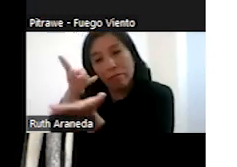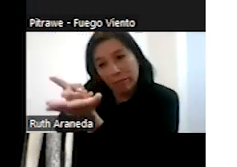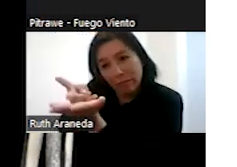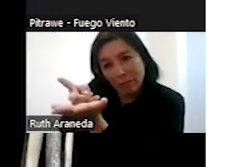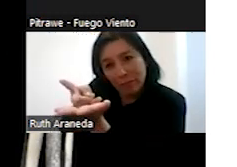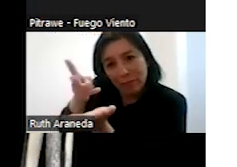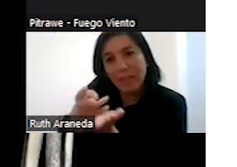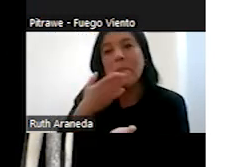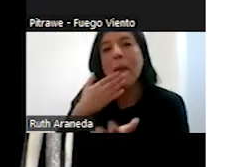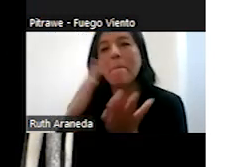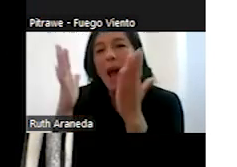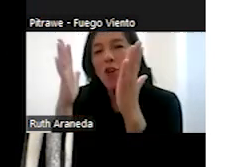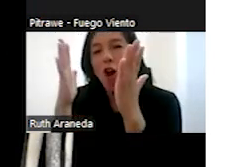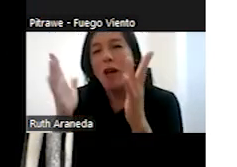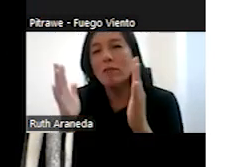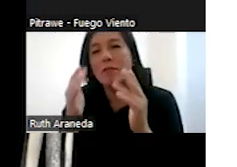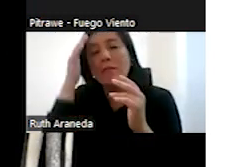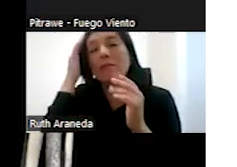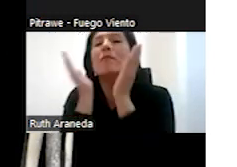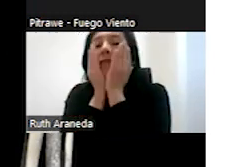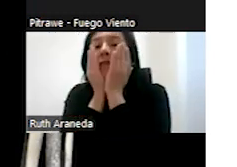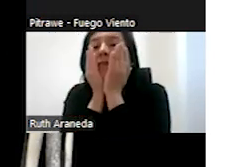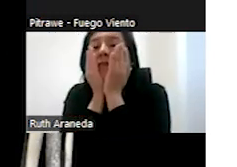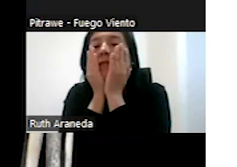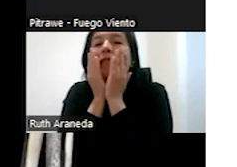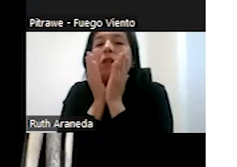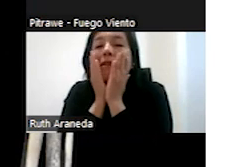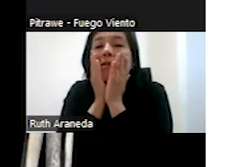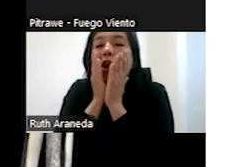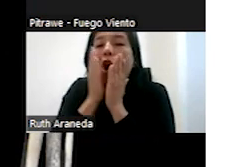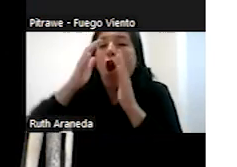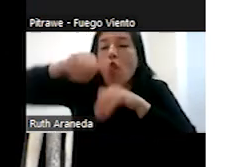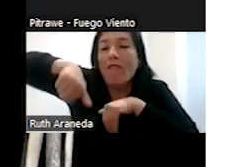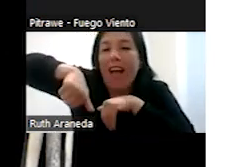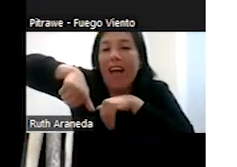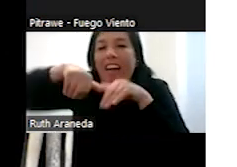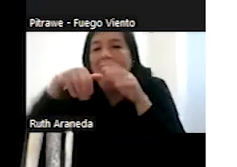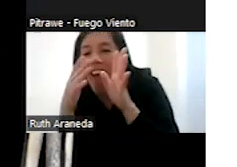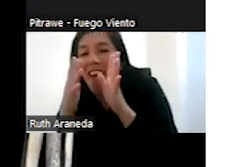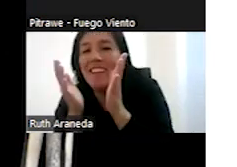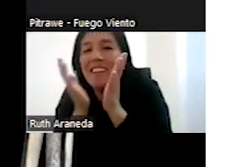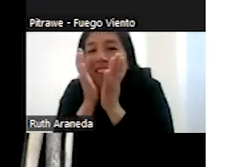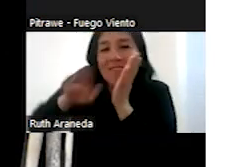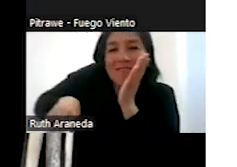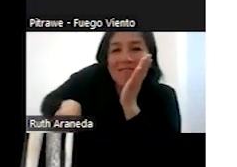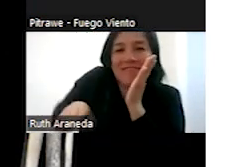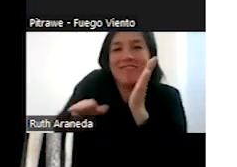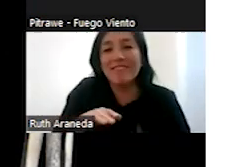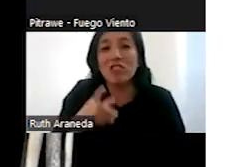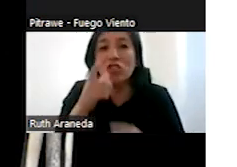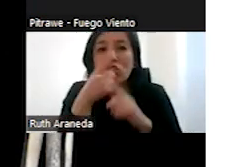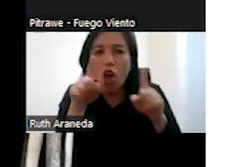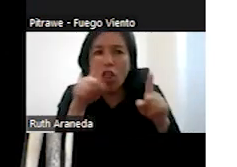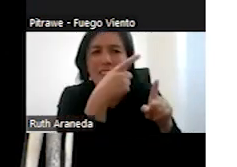diferentes posiciones, hacia la cara, pero también debajo del torso o dobladas por a un costado, en fin. Todos con